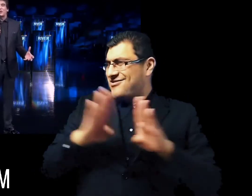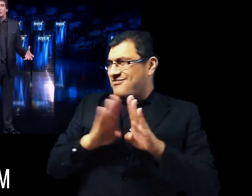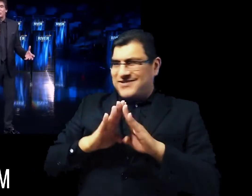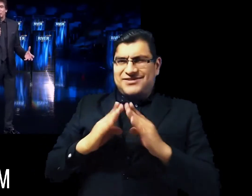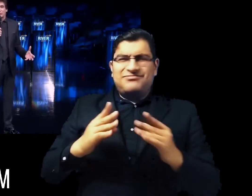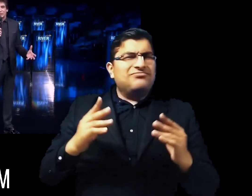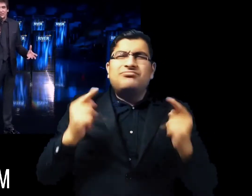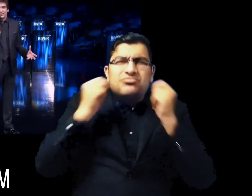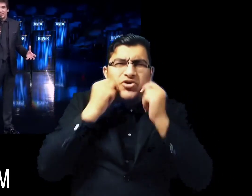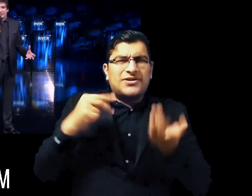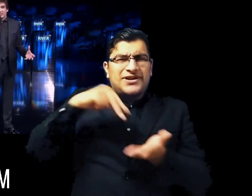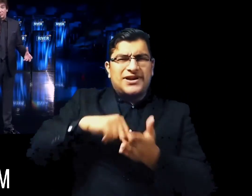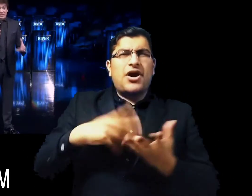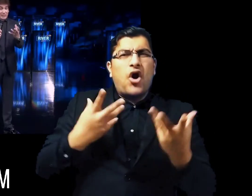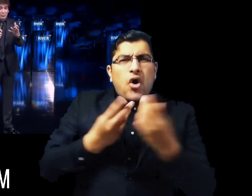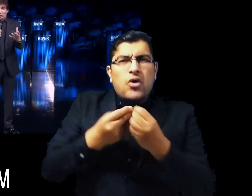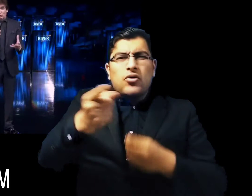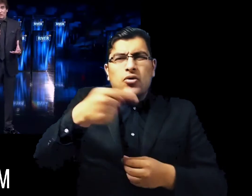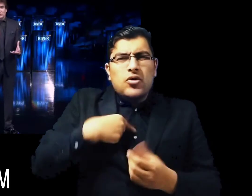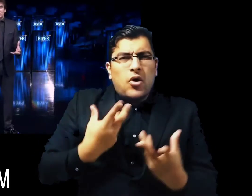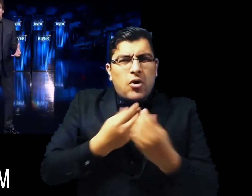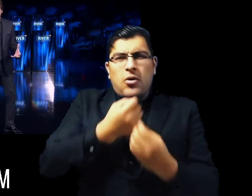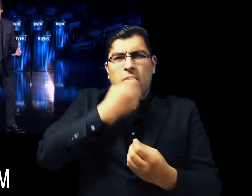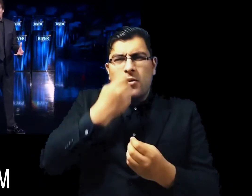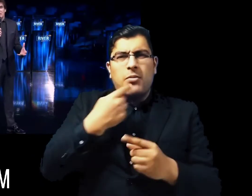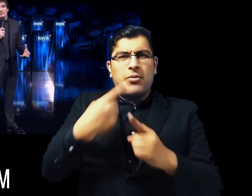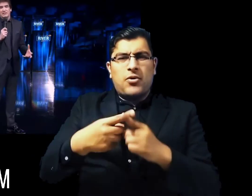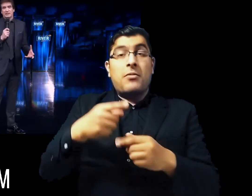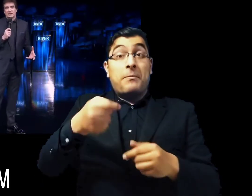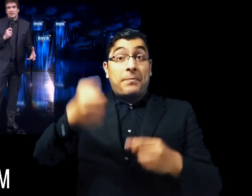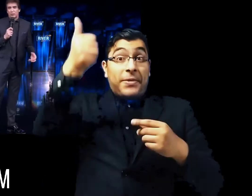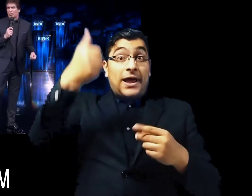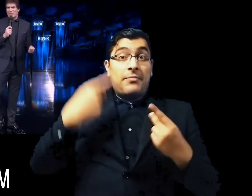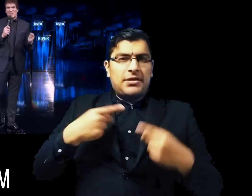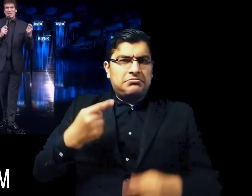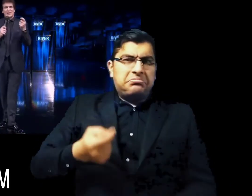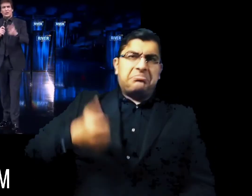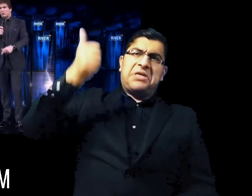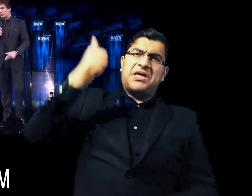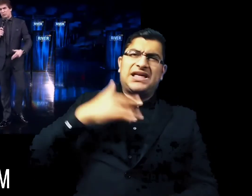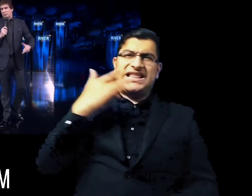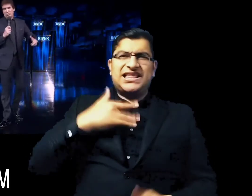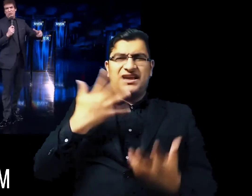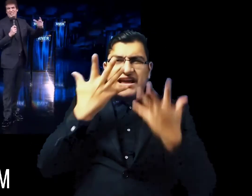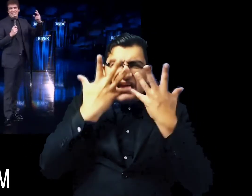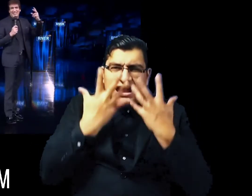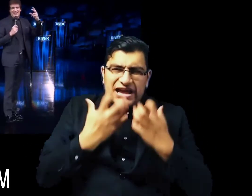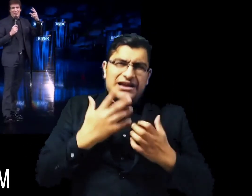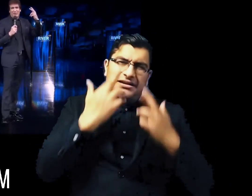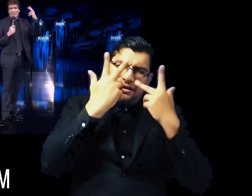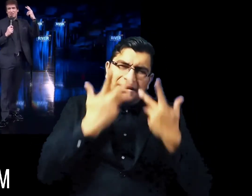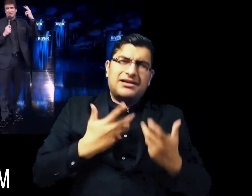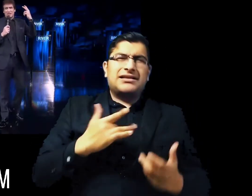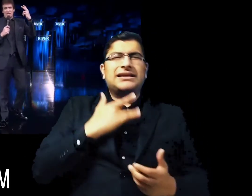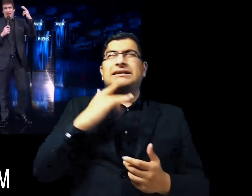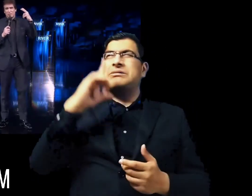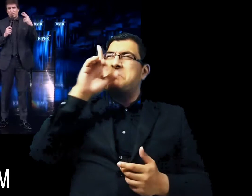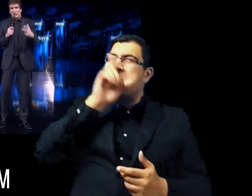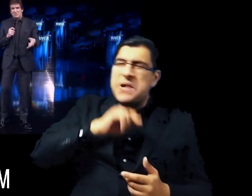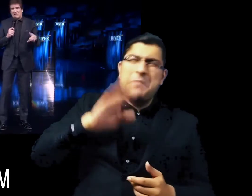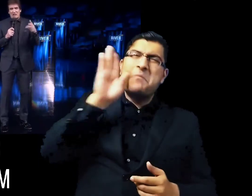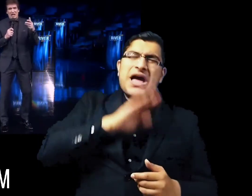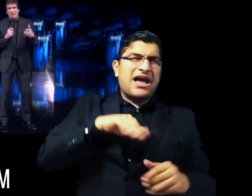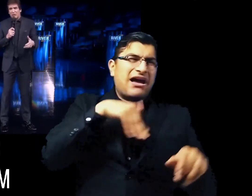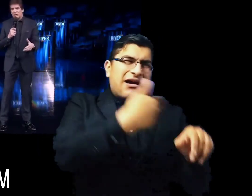terminar orando juntos. Primero por los que están por primera vez, por los que se sienten rotos, por los que sienten que le fallaron a